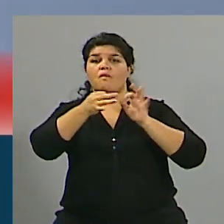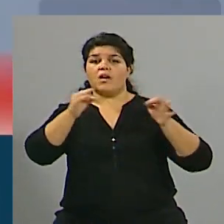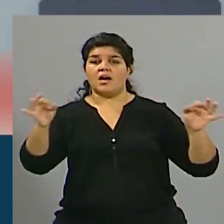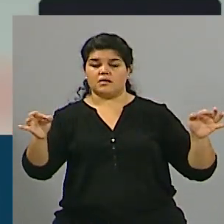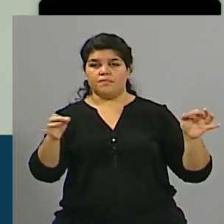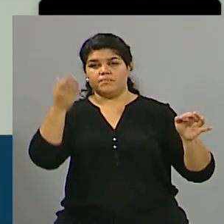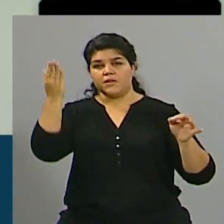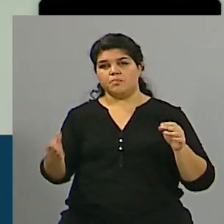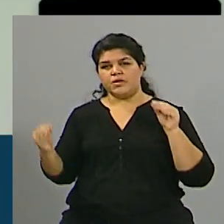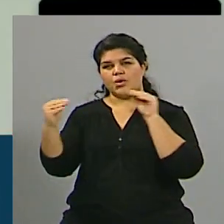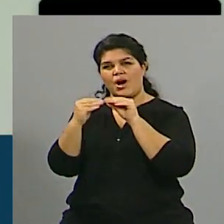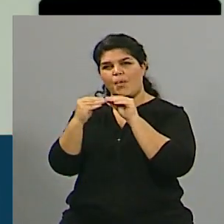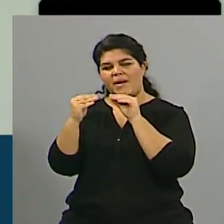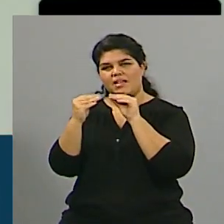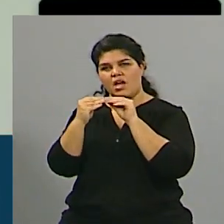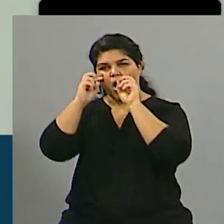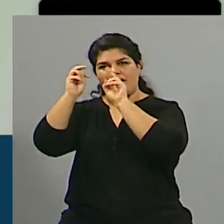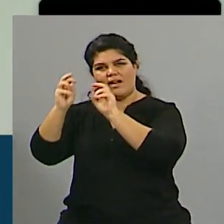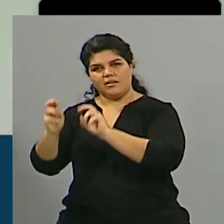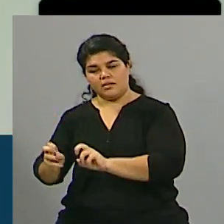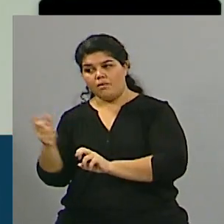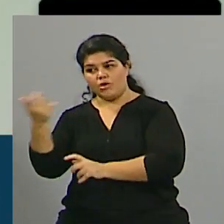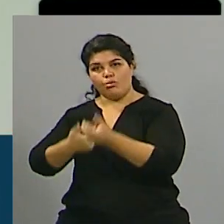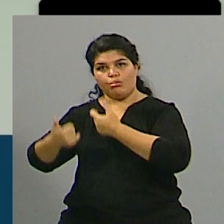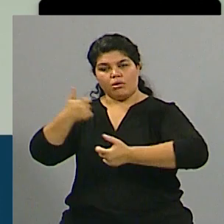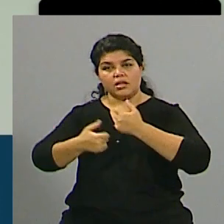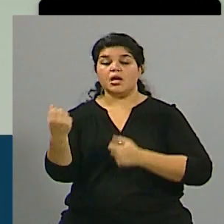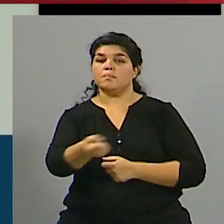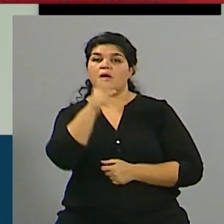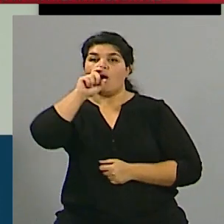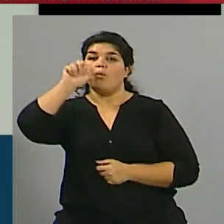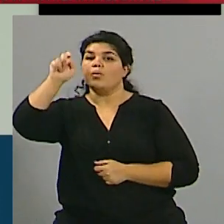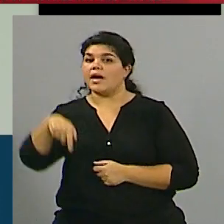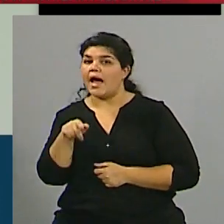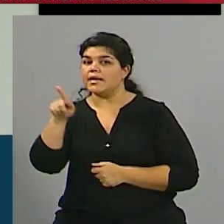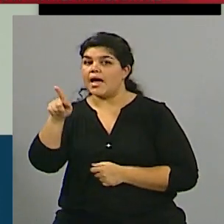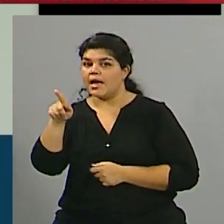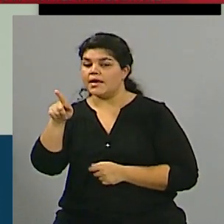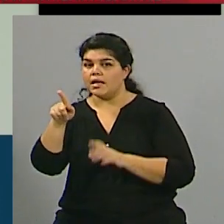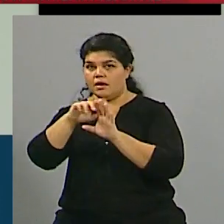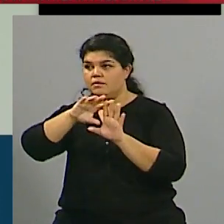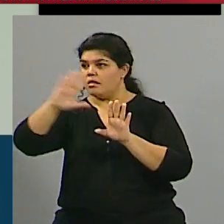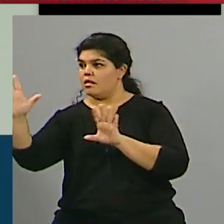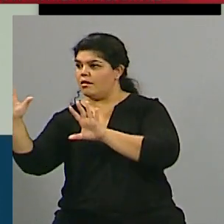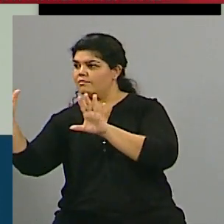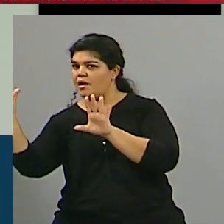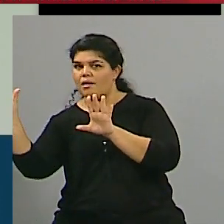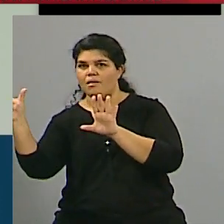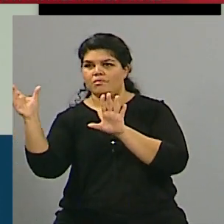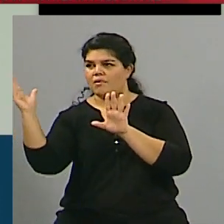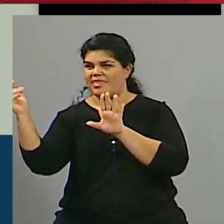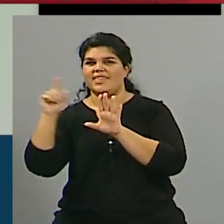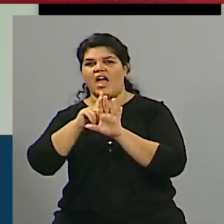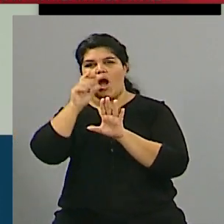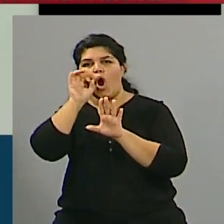analista, de un colega, que me decía que a Ucrania hay que verla de occidente hacia oriente, en el sentido de cómo